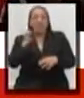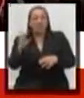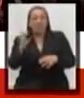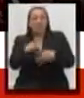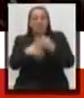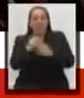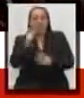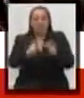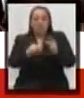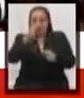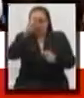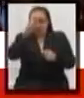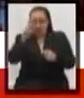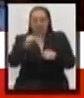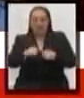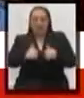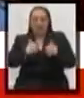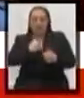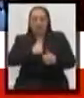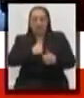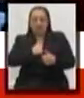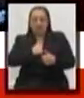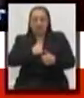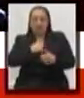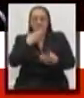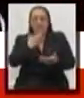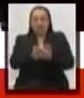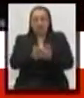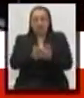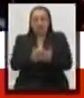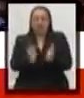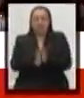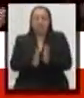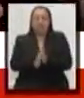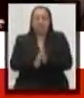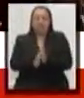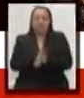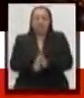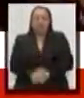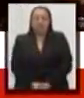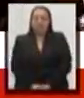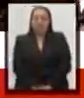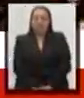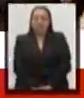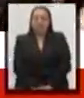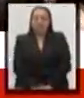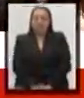los peruanos y de la vida misma. Muchas gracias.